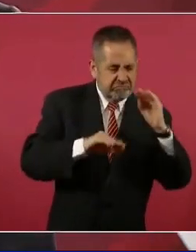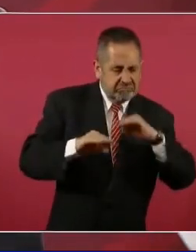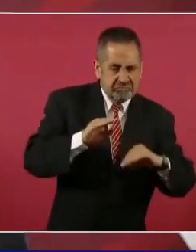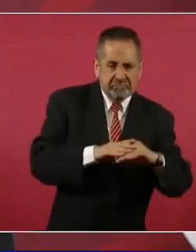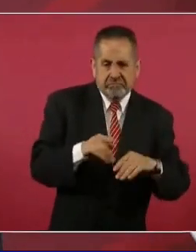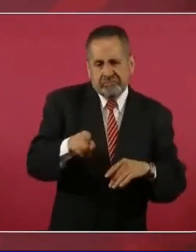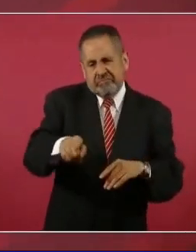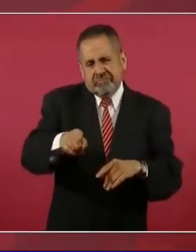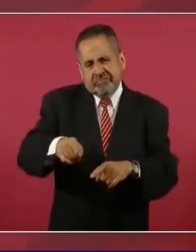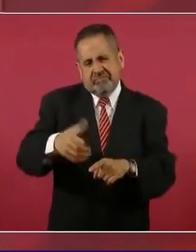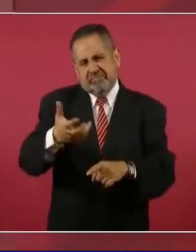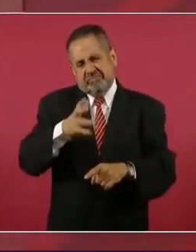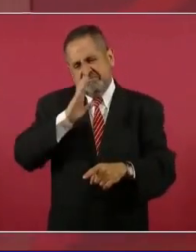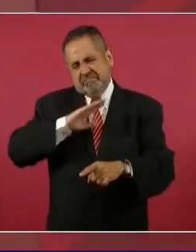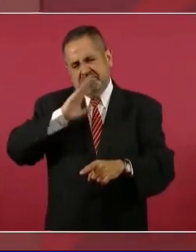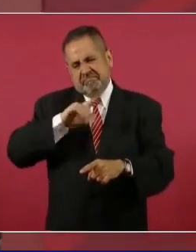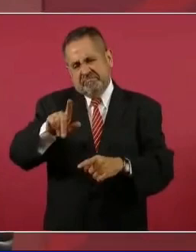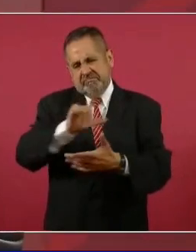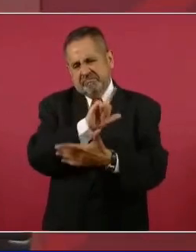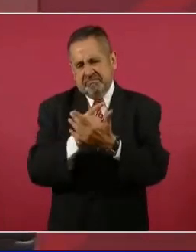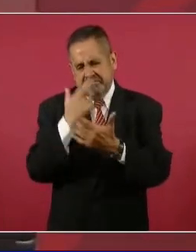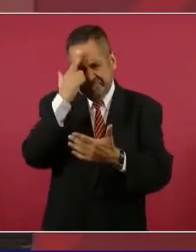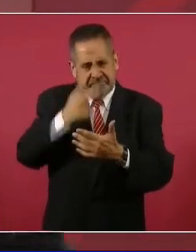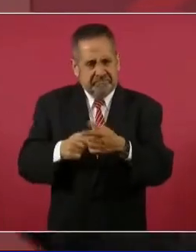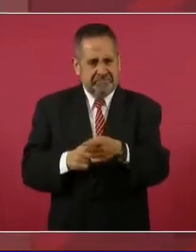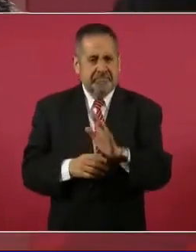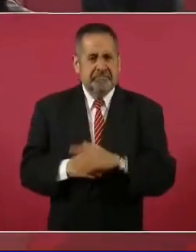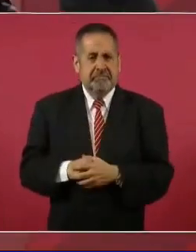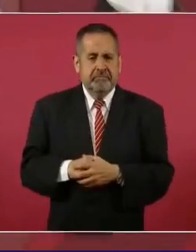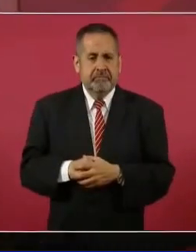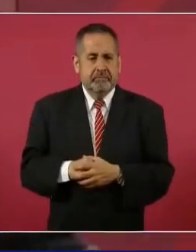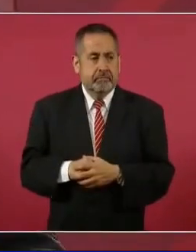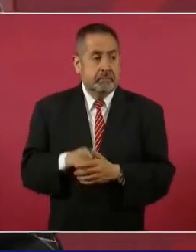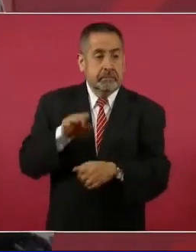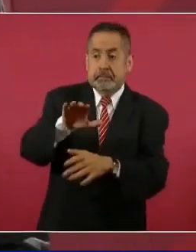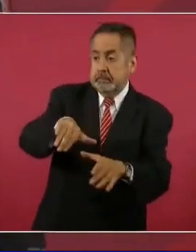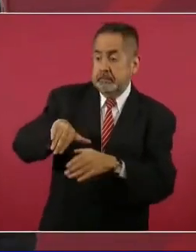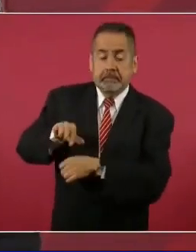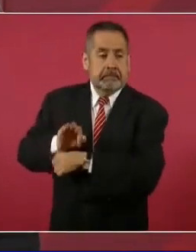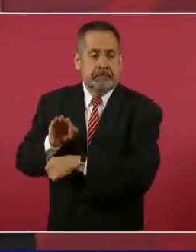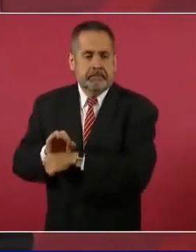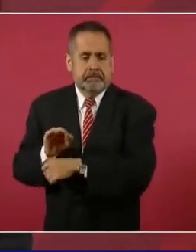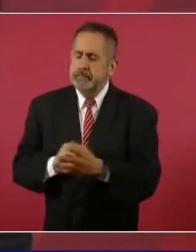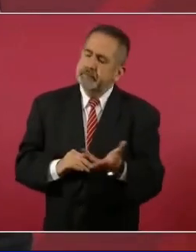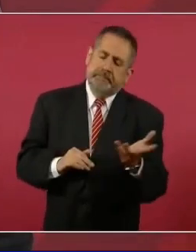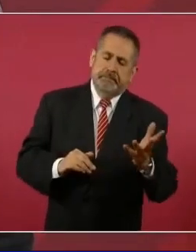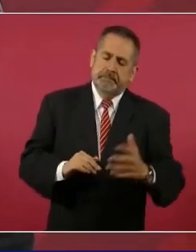y cometen delitos y se les protege.